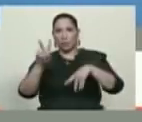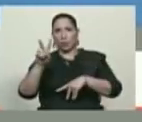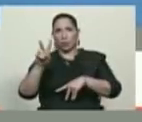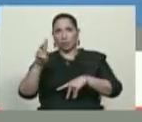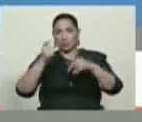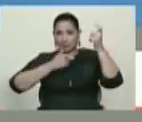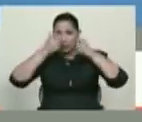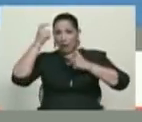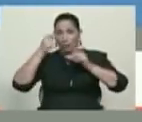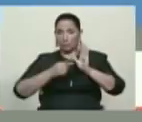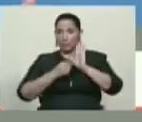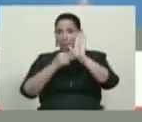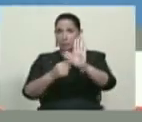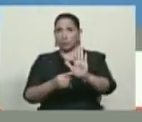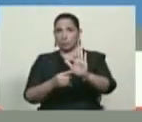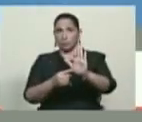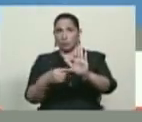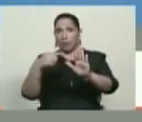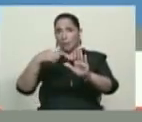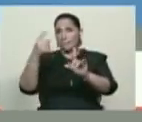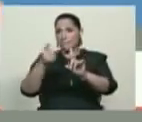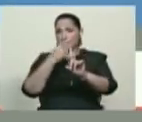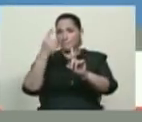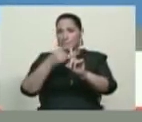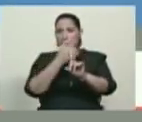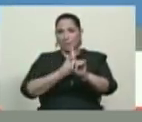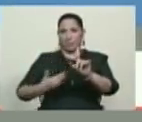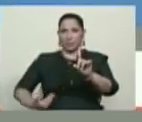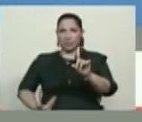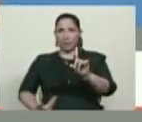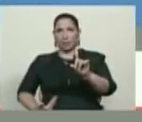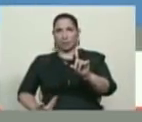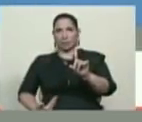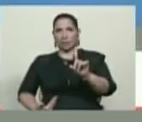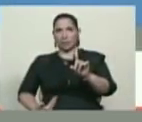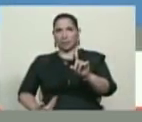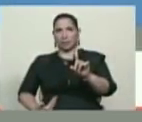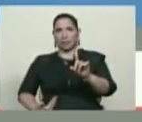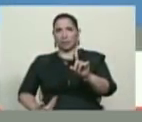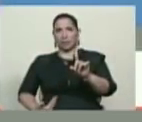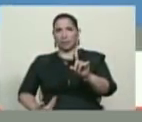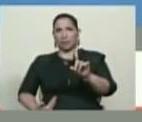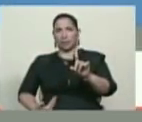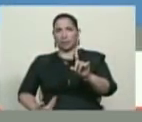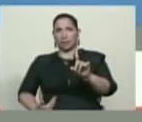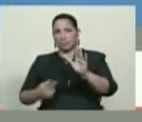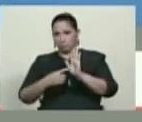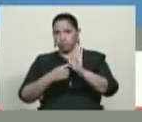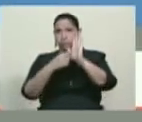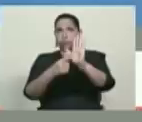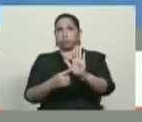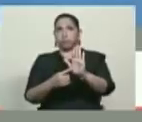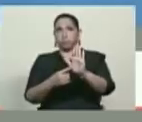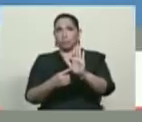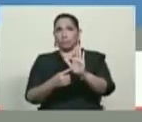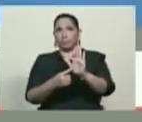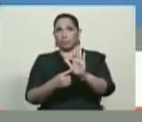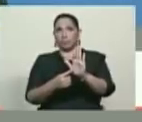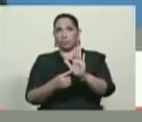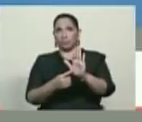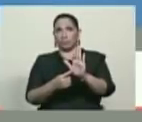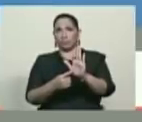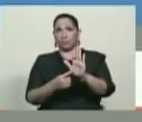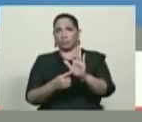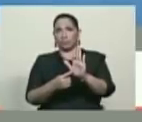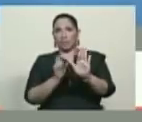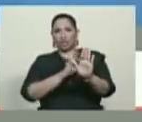Chávez presentó como primer presidente pro tempore a Chile. Y el presidente era Sebastián Piñera,